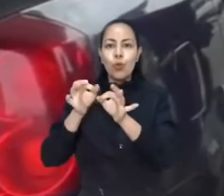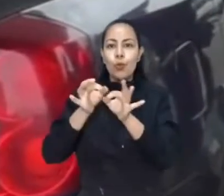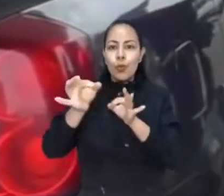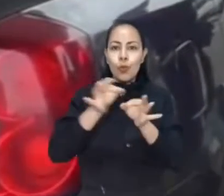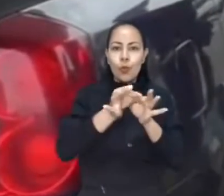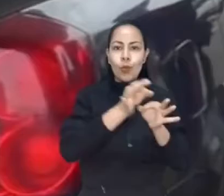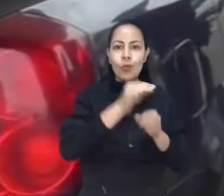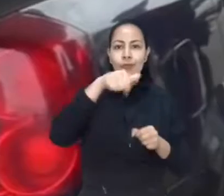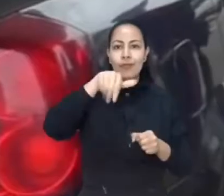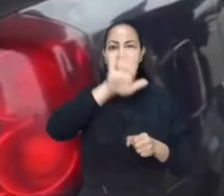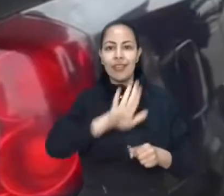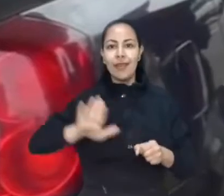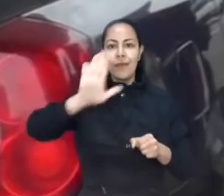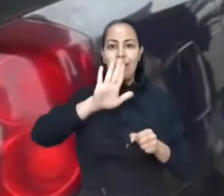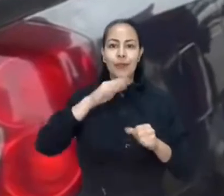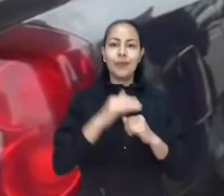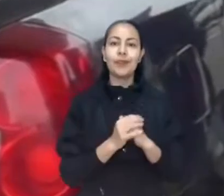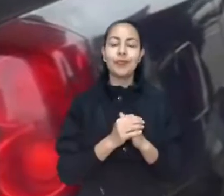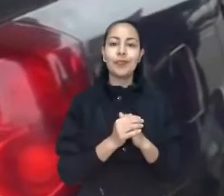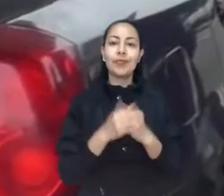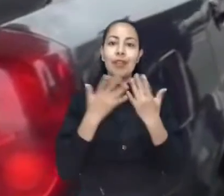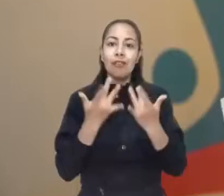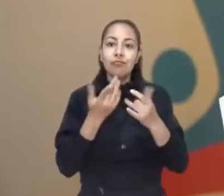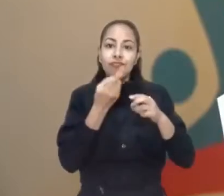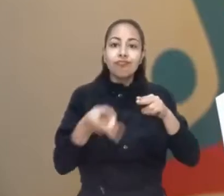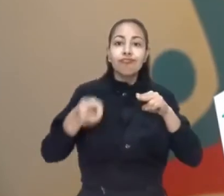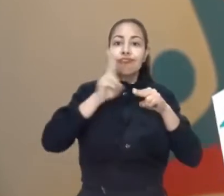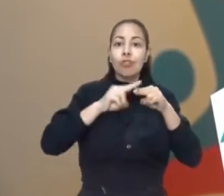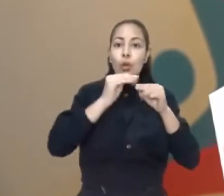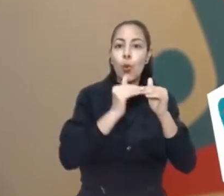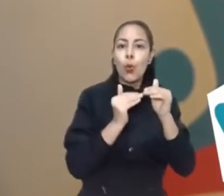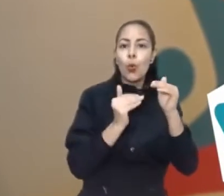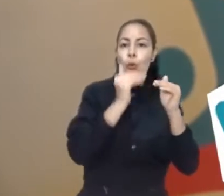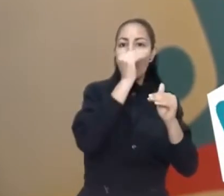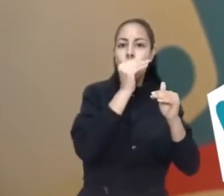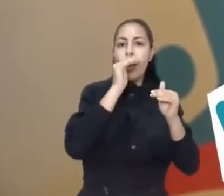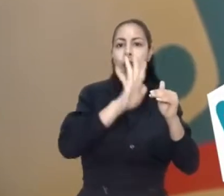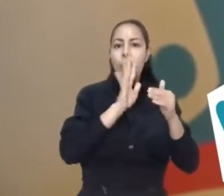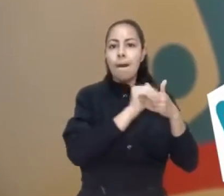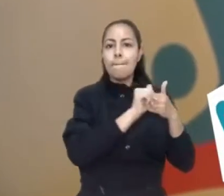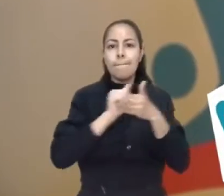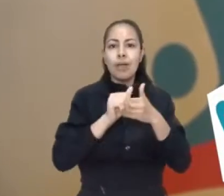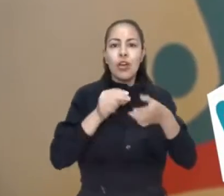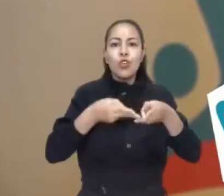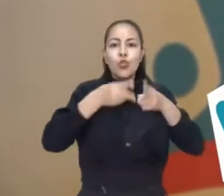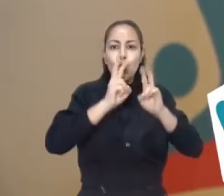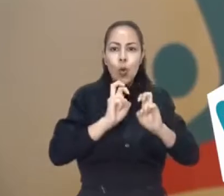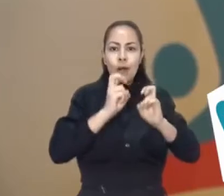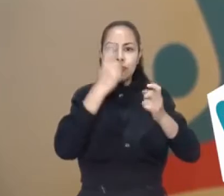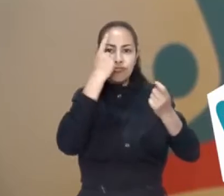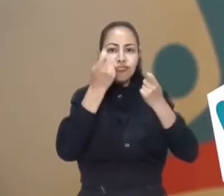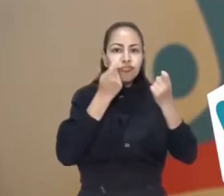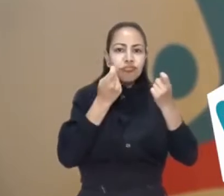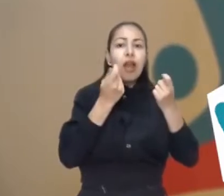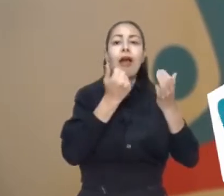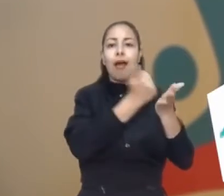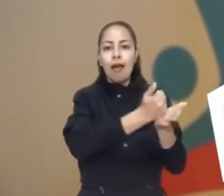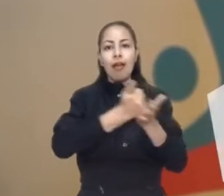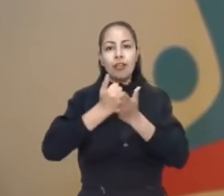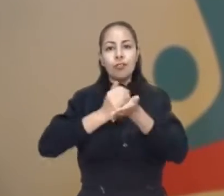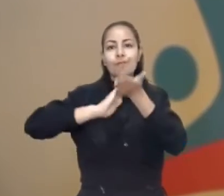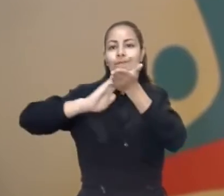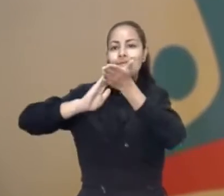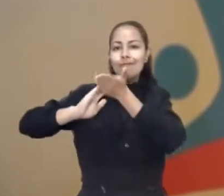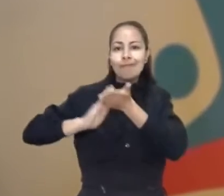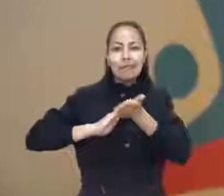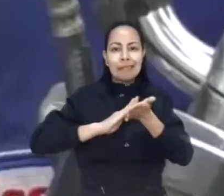los municipios del departamento. Esperamos de que el incremento que resulte de esta metodología ayude a